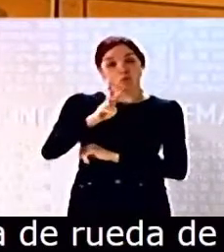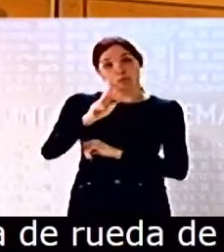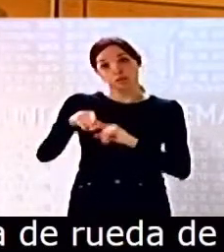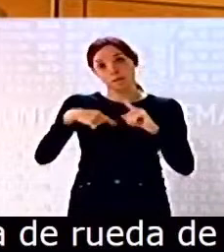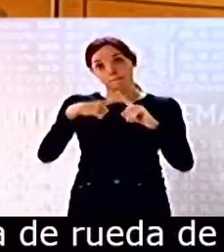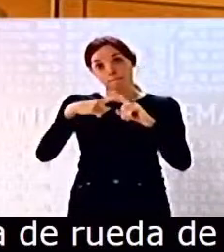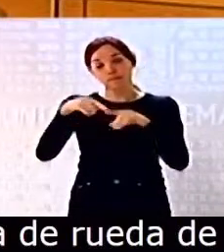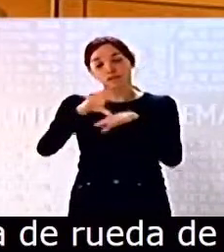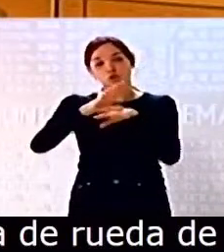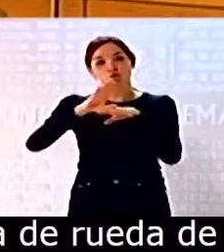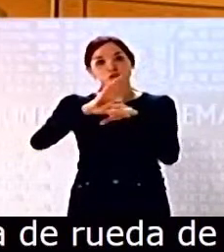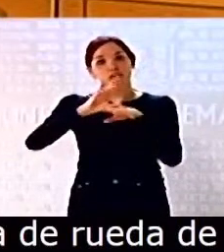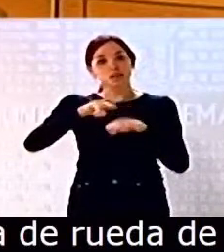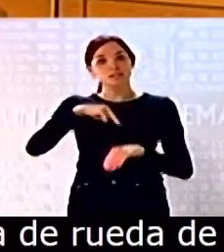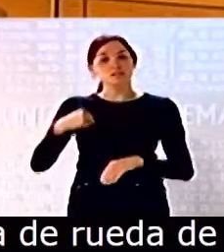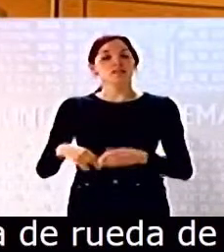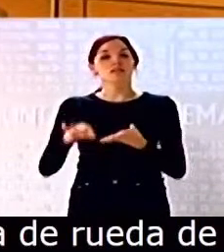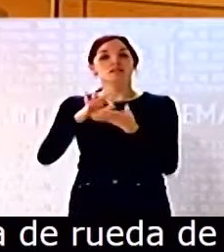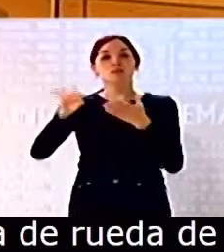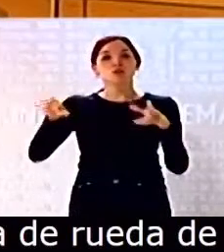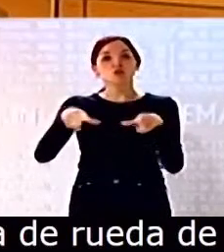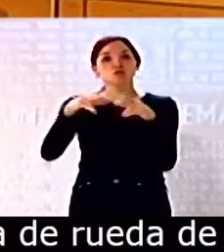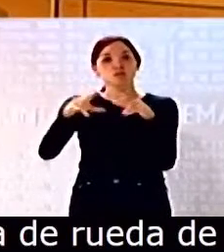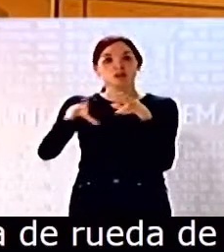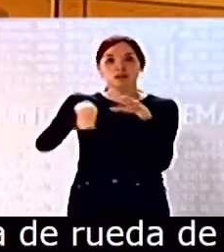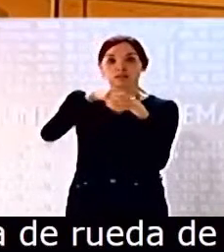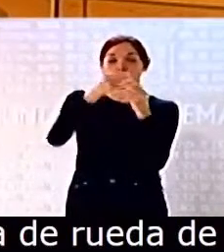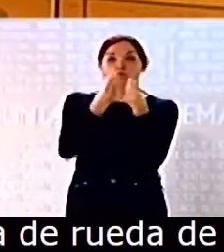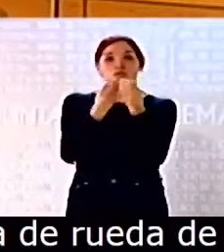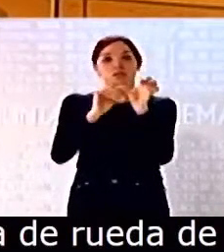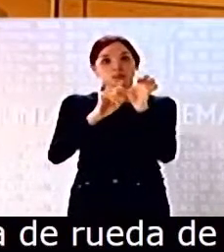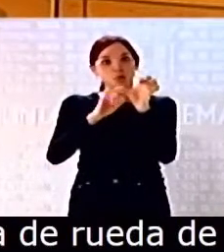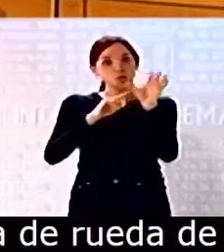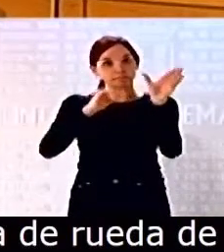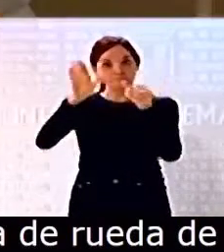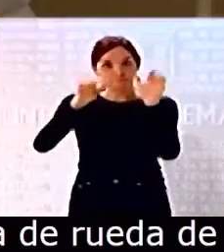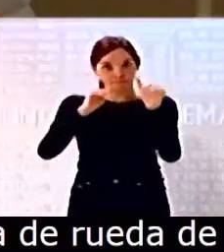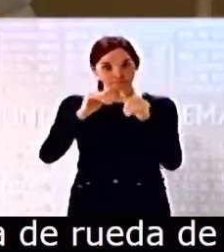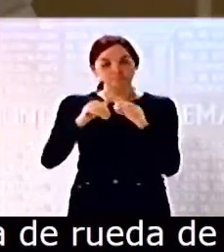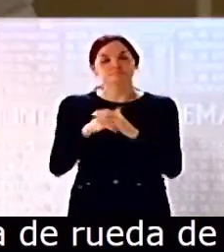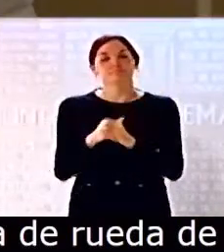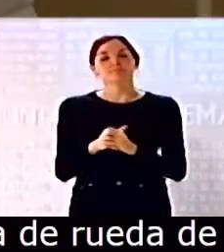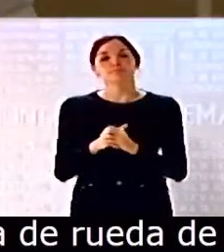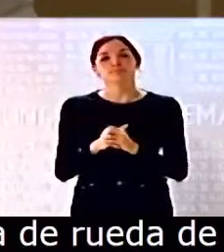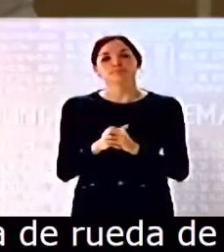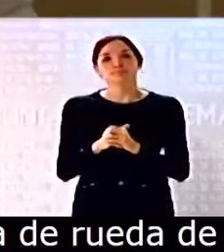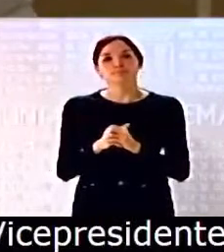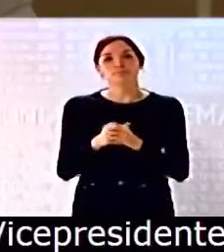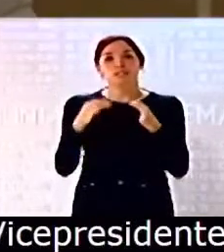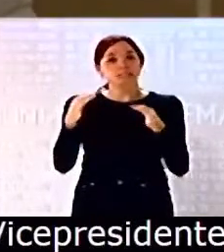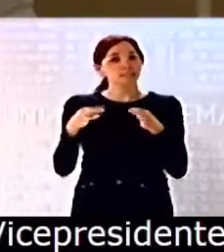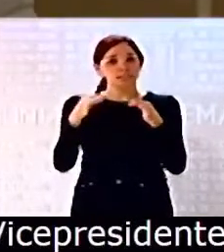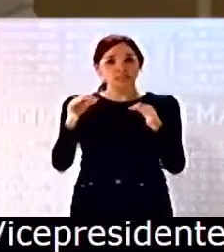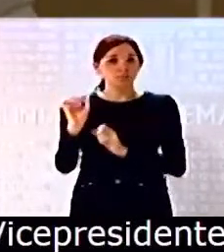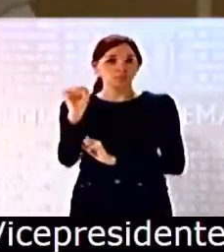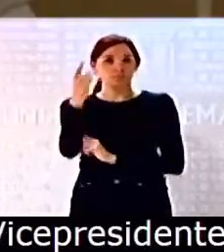Sanidad y Servicios Sociales de la Junta de Extremadura. Como siempre, en primer